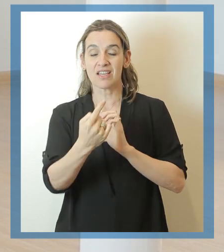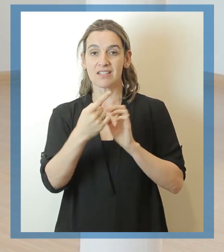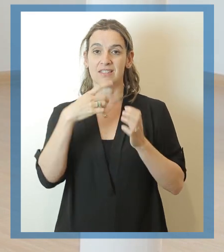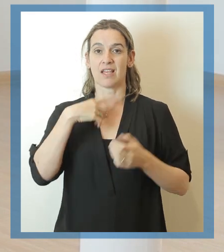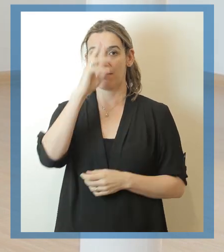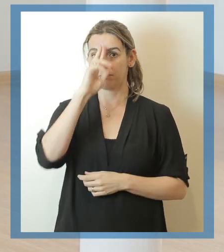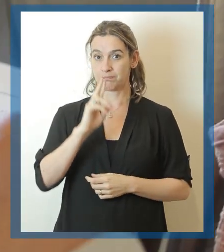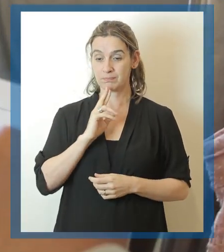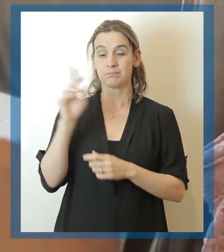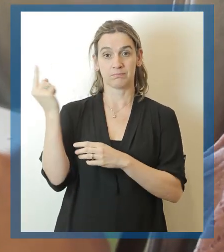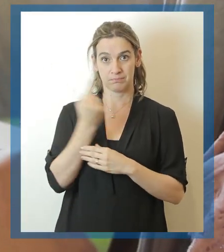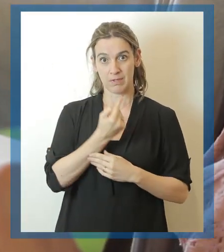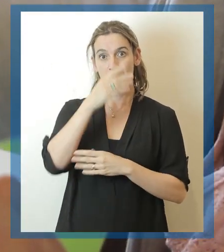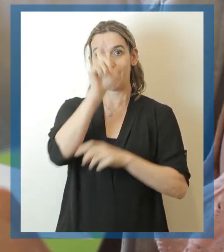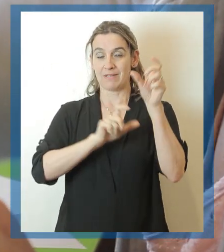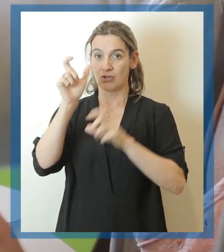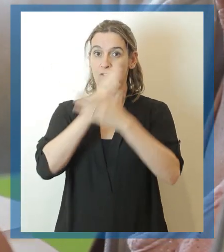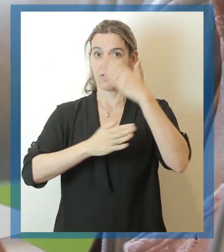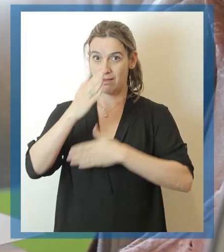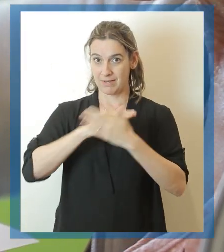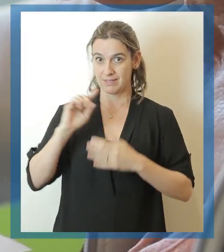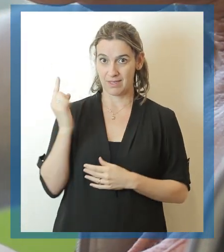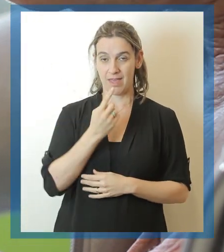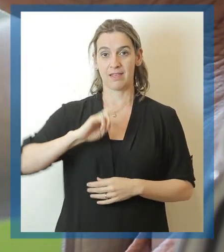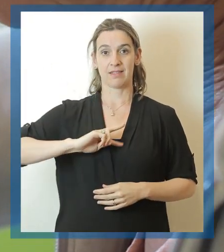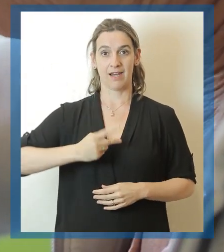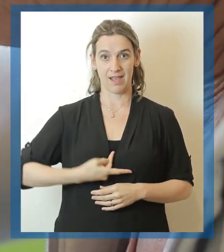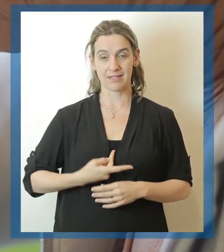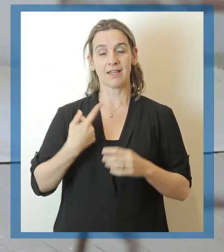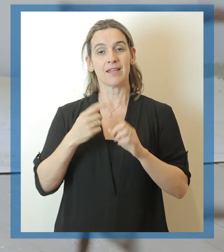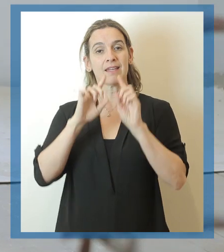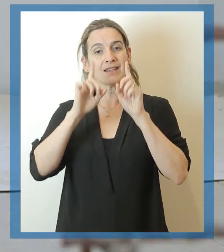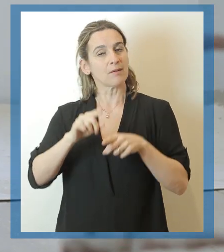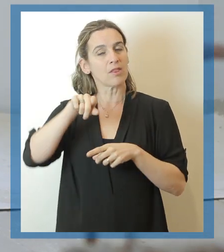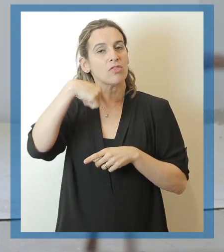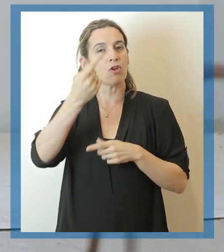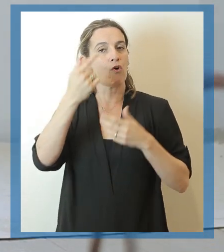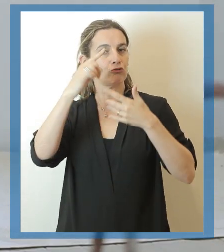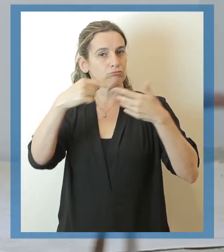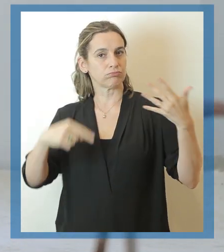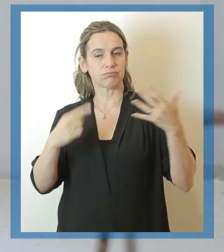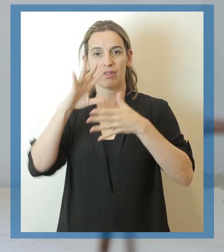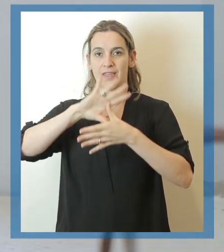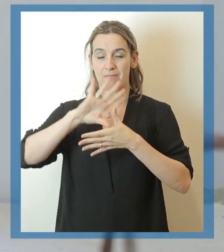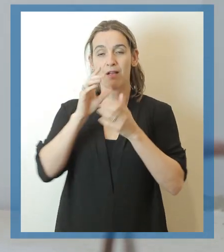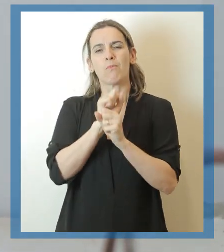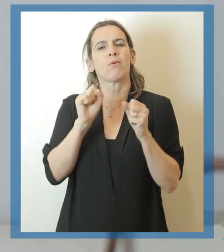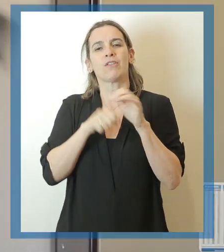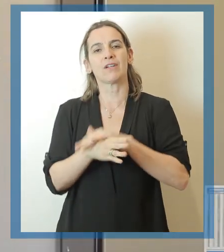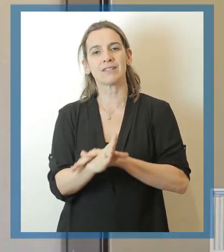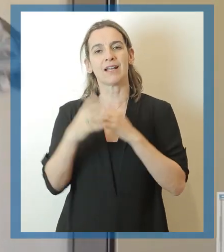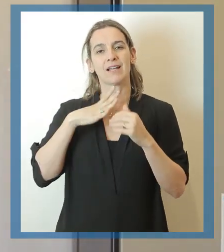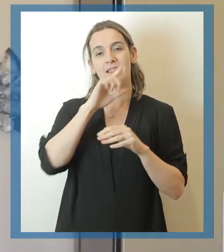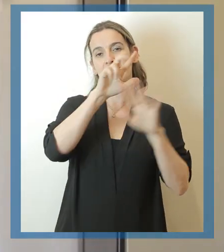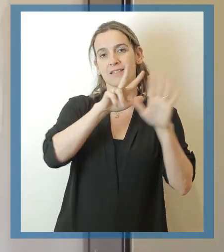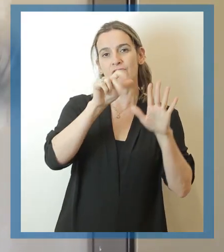para afrodescendientes, personas con discapacidad, personas trans y derivados de otros programas del MIDES. Para ingresar, hay que